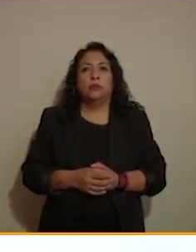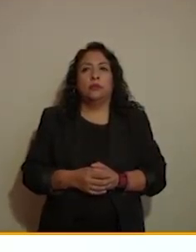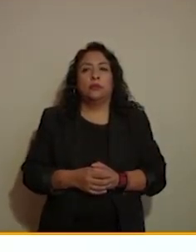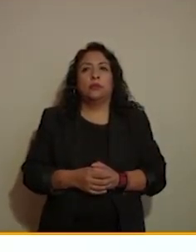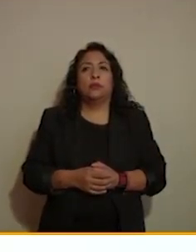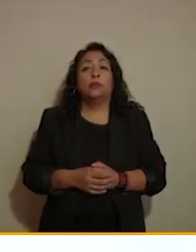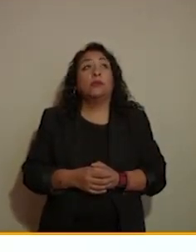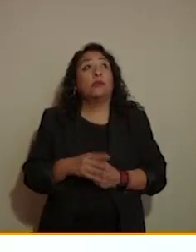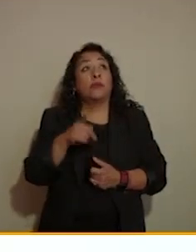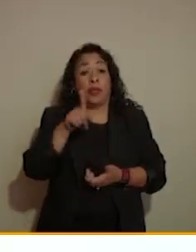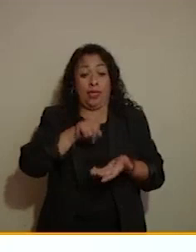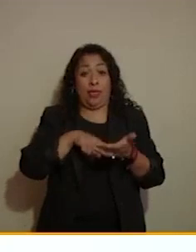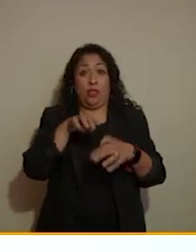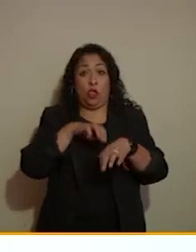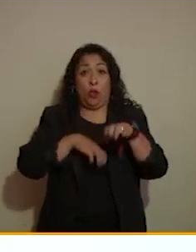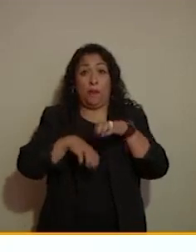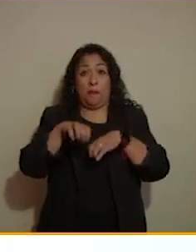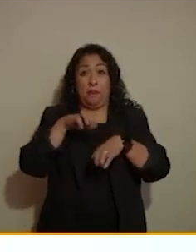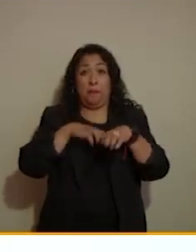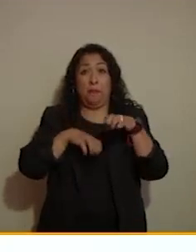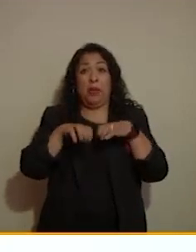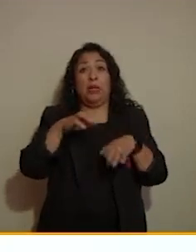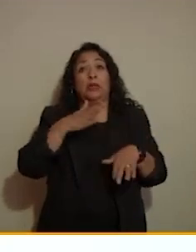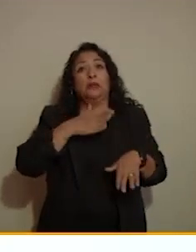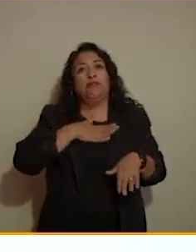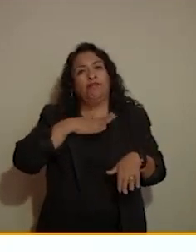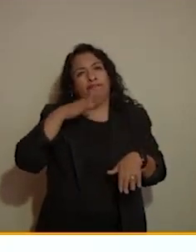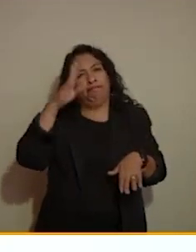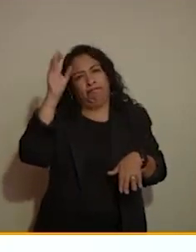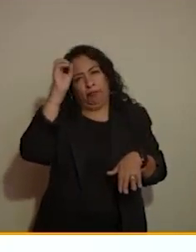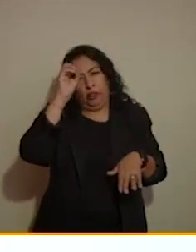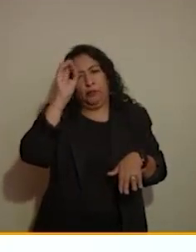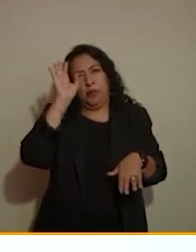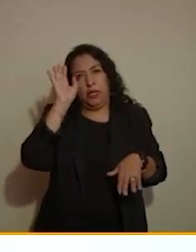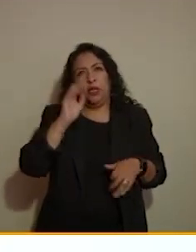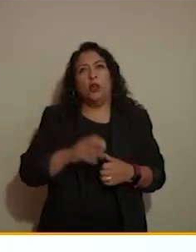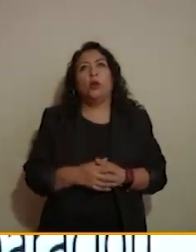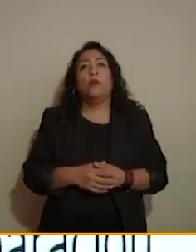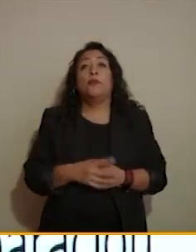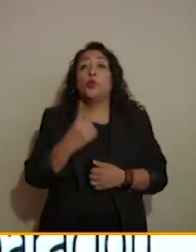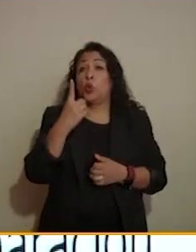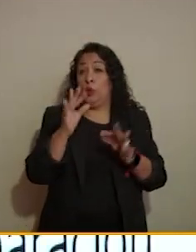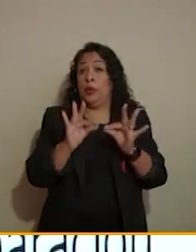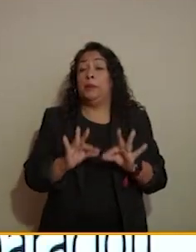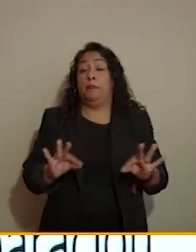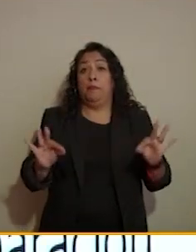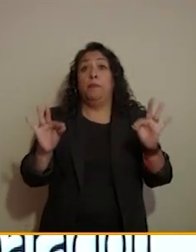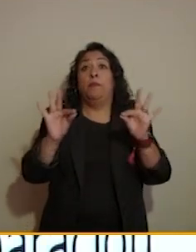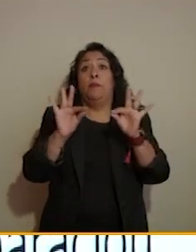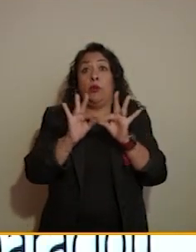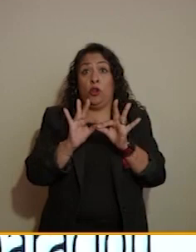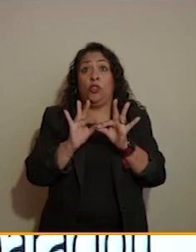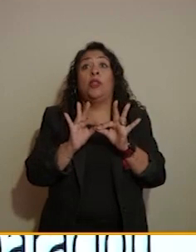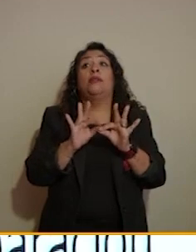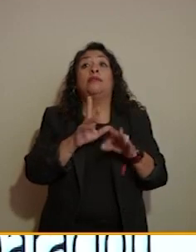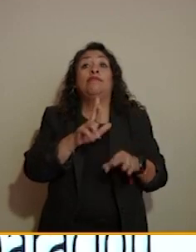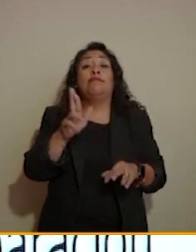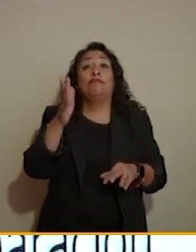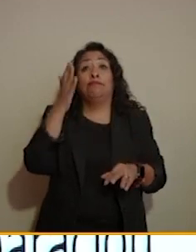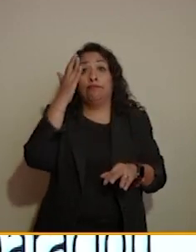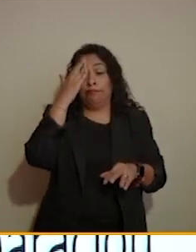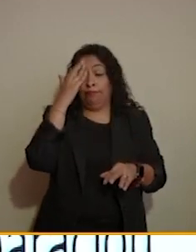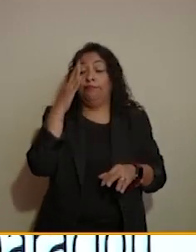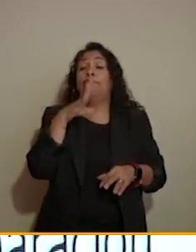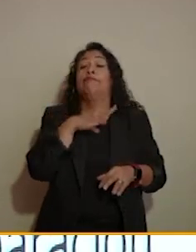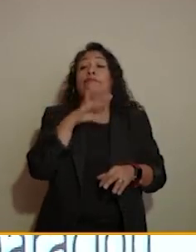Entonces, desde las empresas, me parece que una cosa importante es reconocer que sí